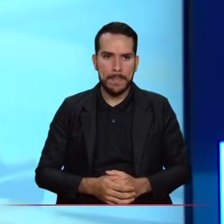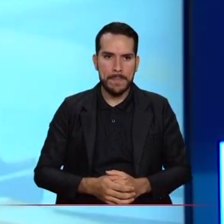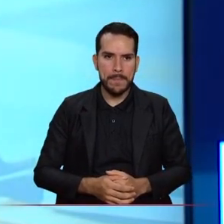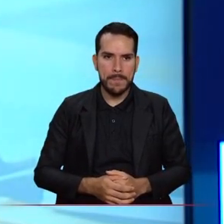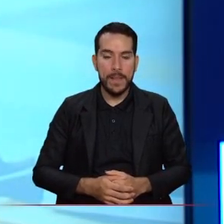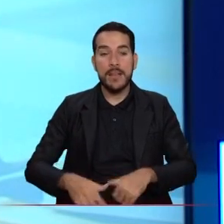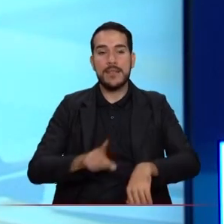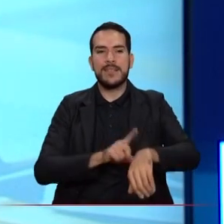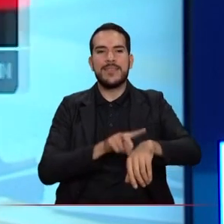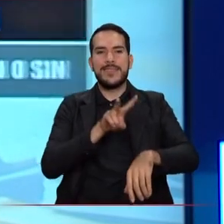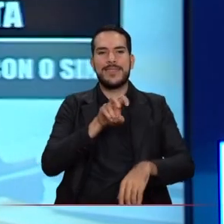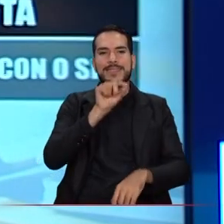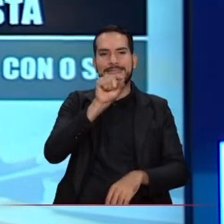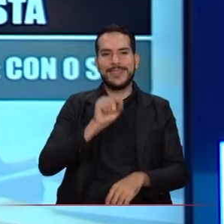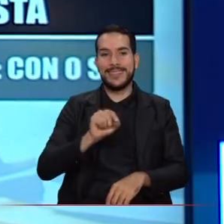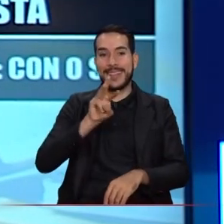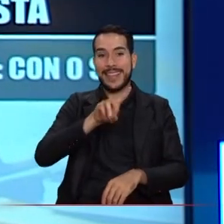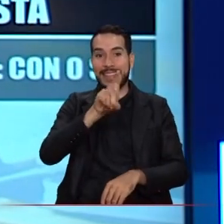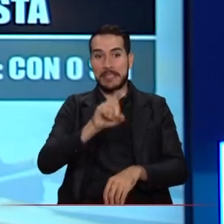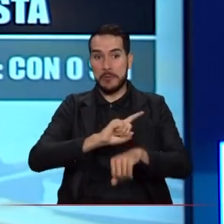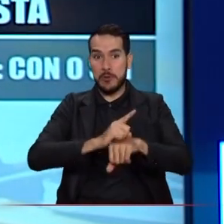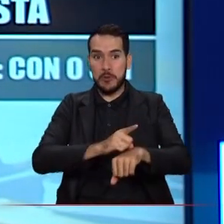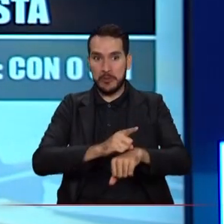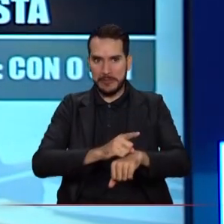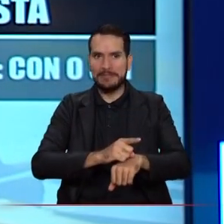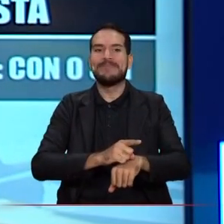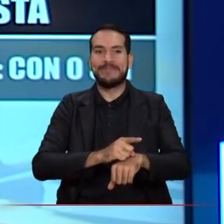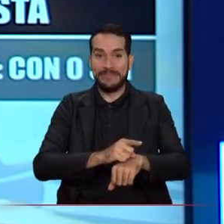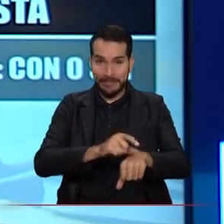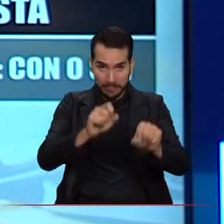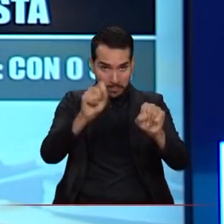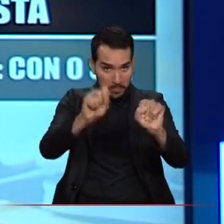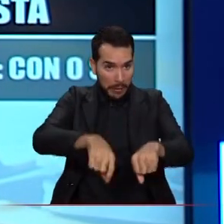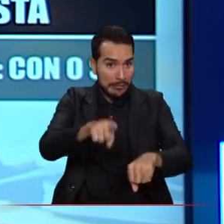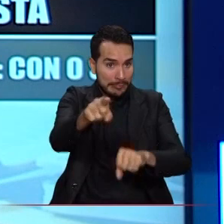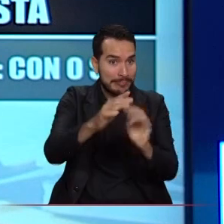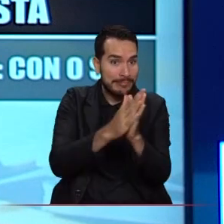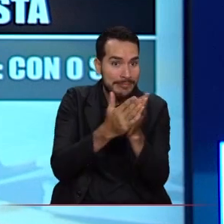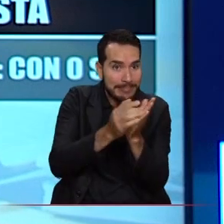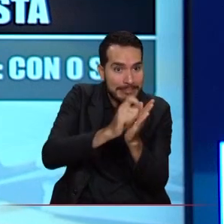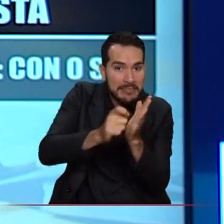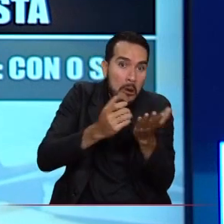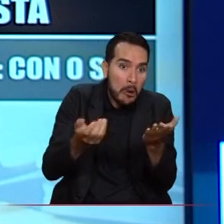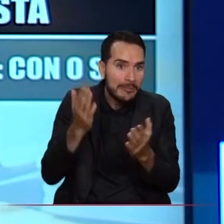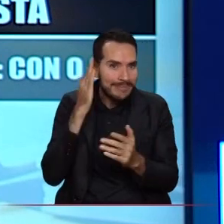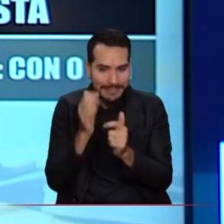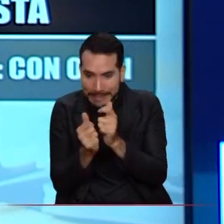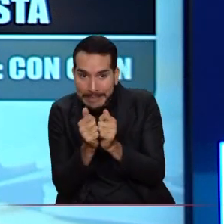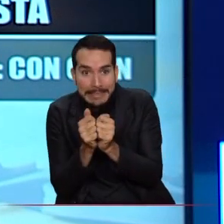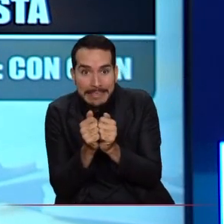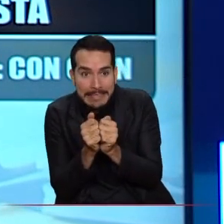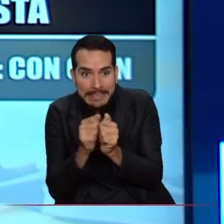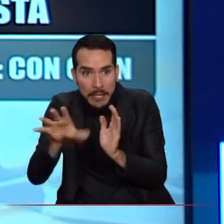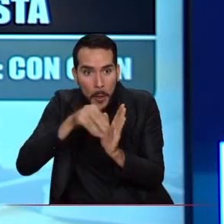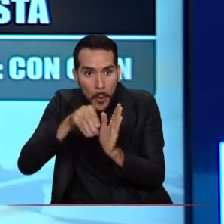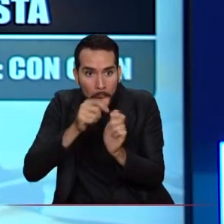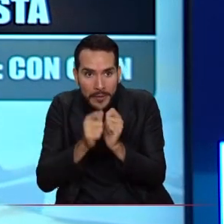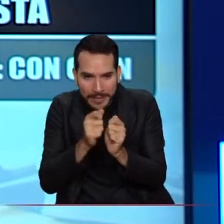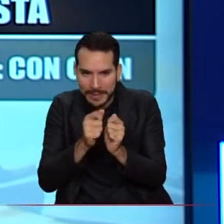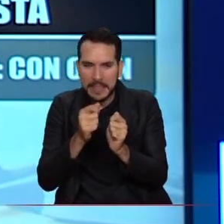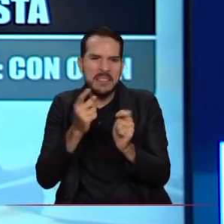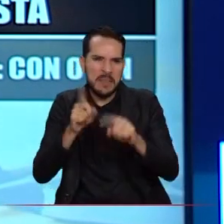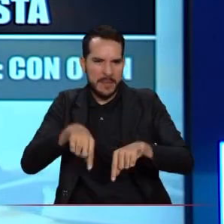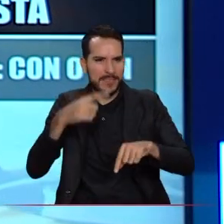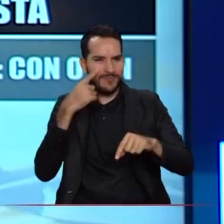7 de la mañana 36 minutos momento para que tome nota tome su dispositivo móvil porque aquí les presentamos también código de